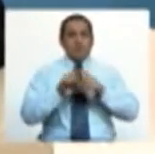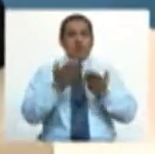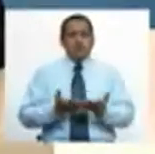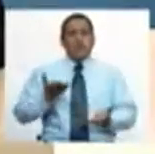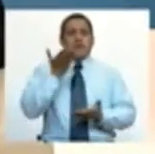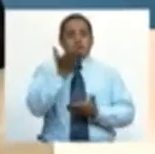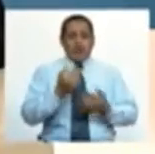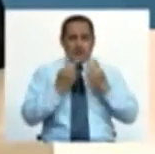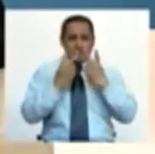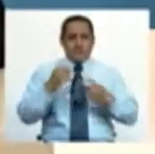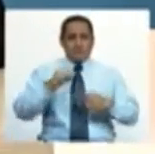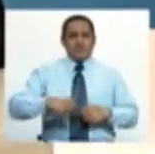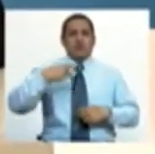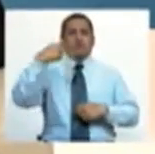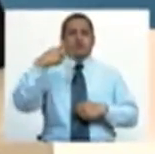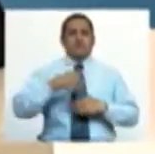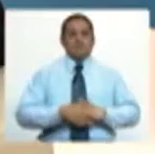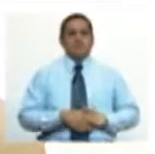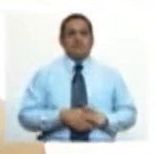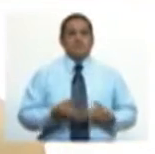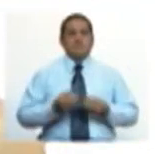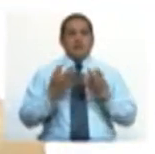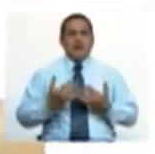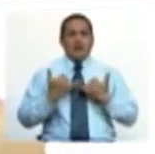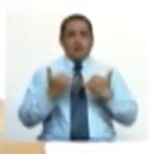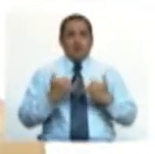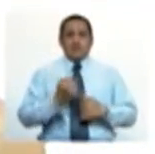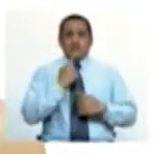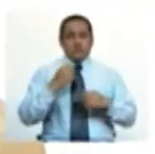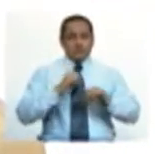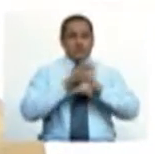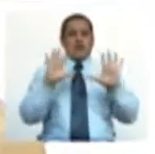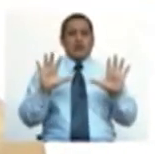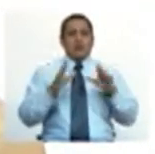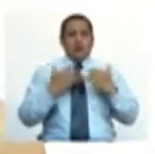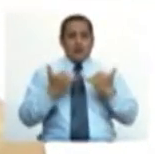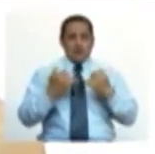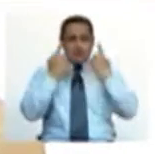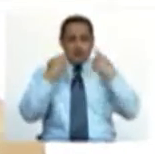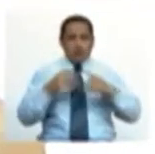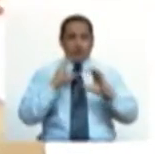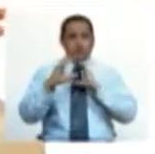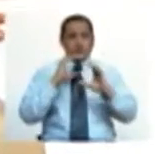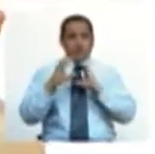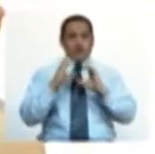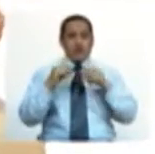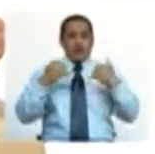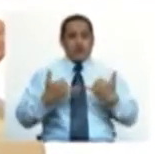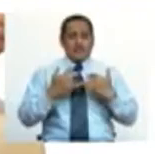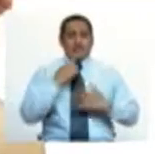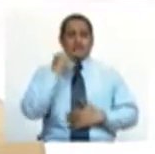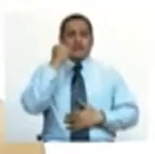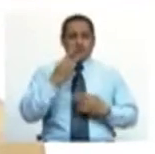su apelación pueda ser vista en segunda instancia. Muy bien, entonces estamos claros en esta conversación de hoy en Tus